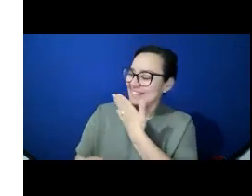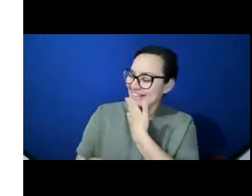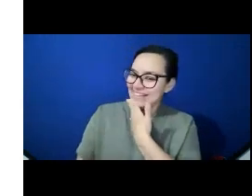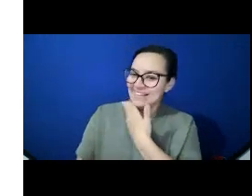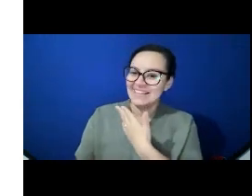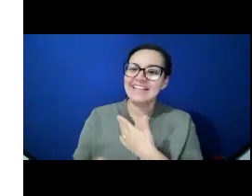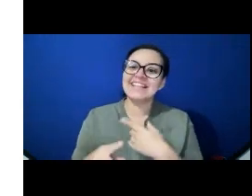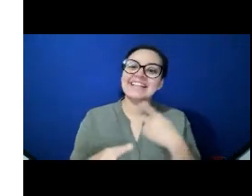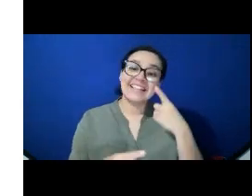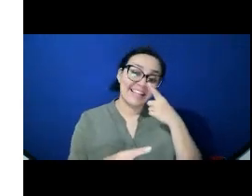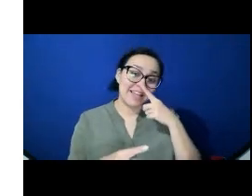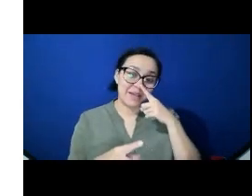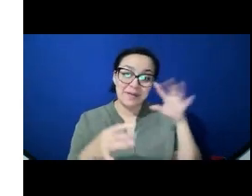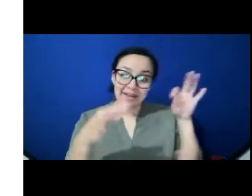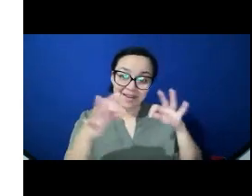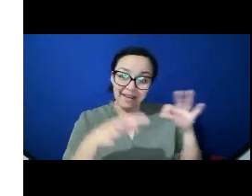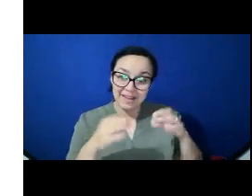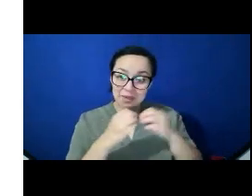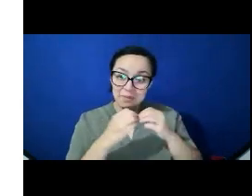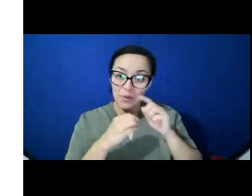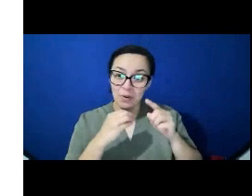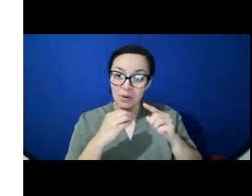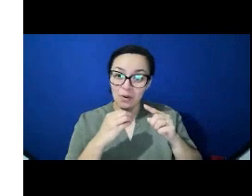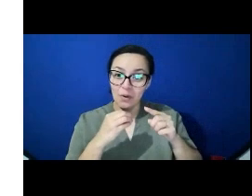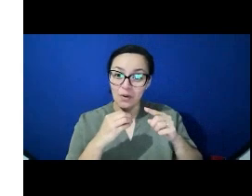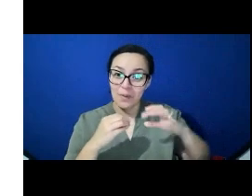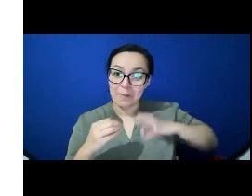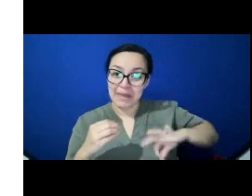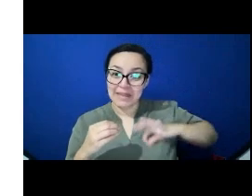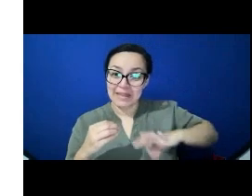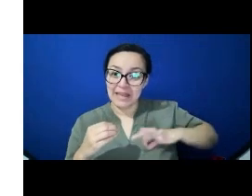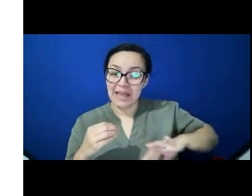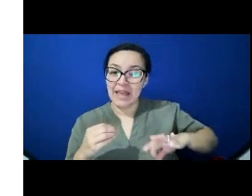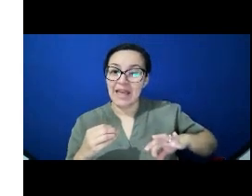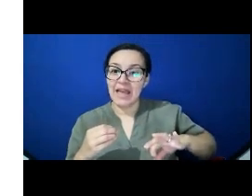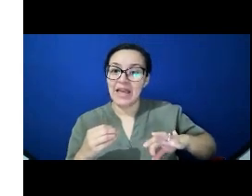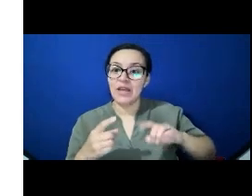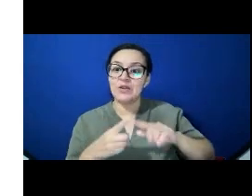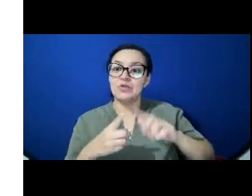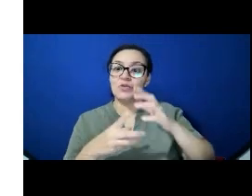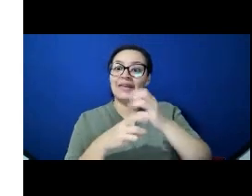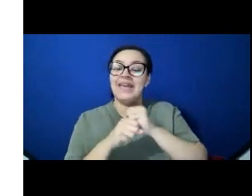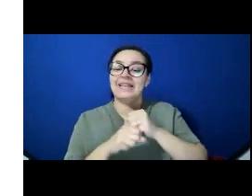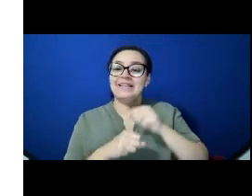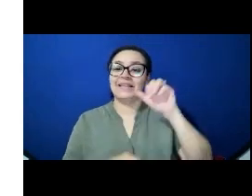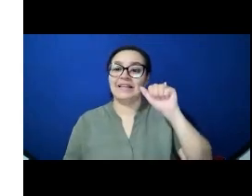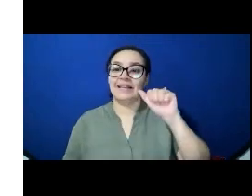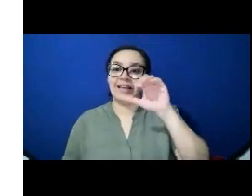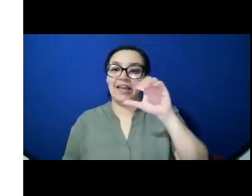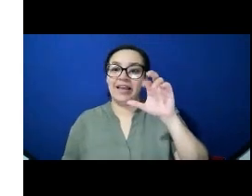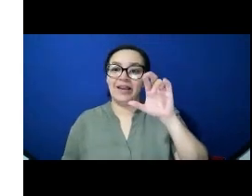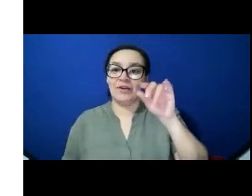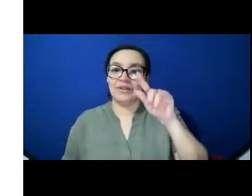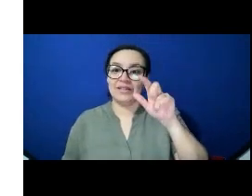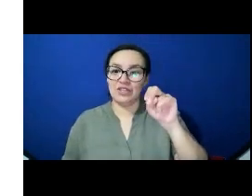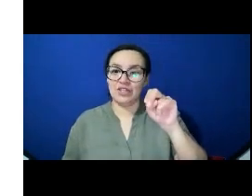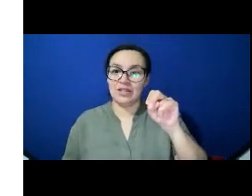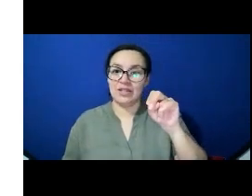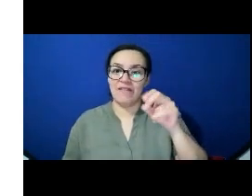bit more about the benefits of gaining accreditation from completing the modules? How do you envision folks will use